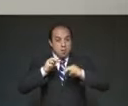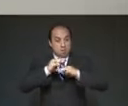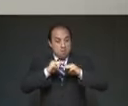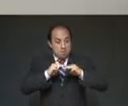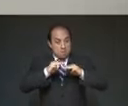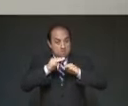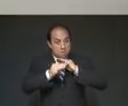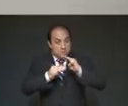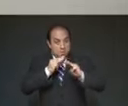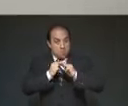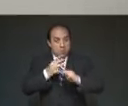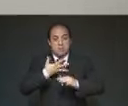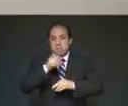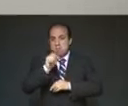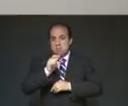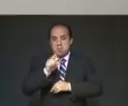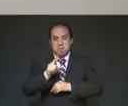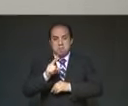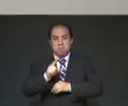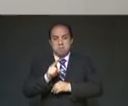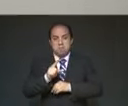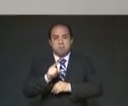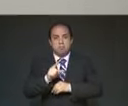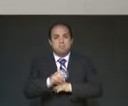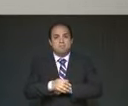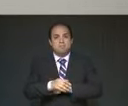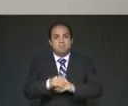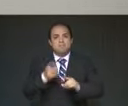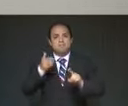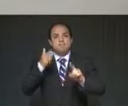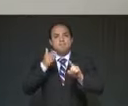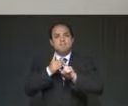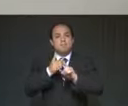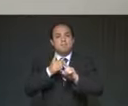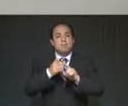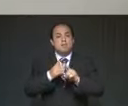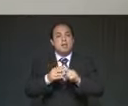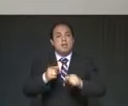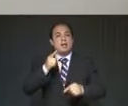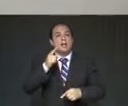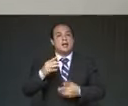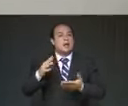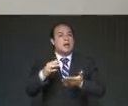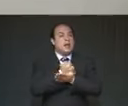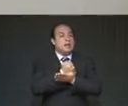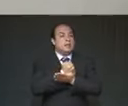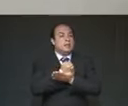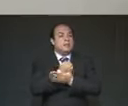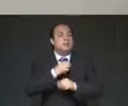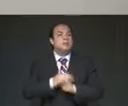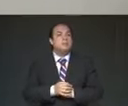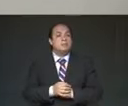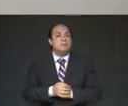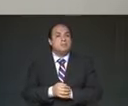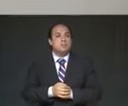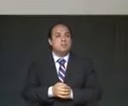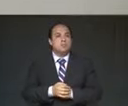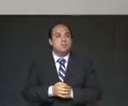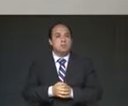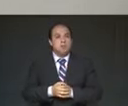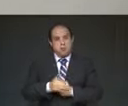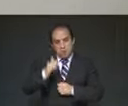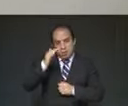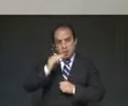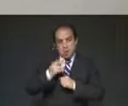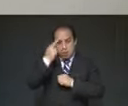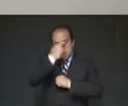tengan la misma posibilidad de batir este récord. Se tomó en cuenta, como ya lo vimos anteriormente, varios